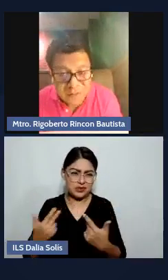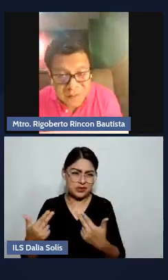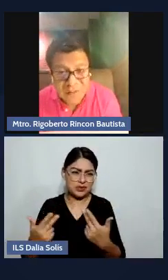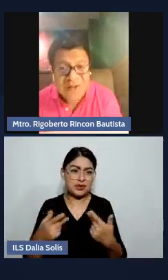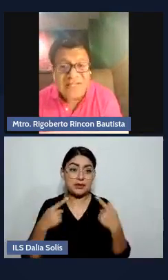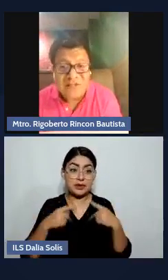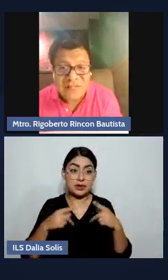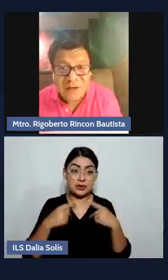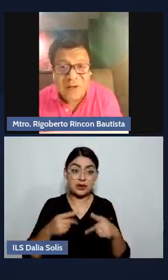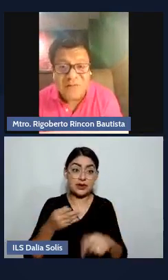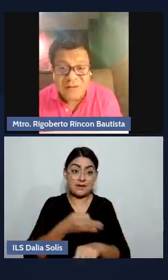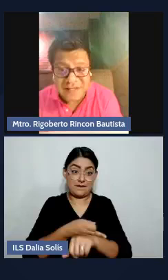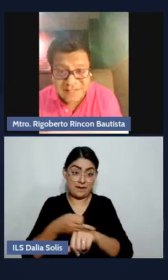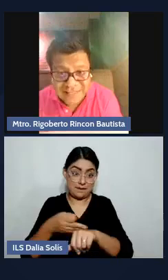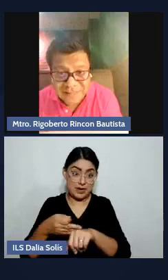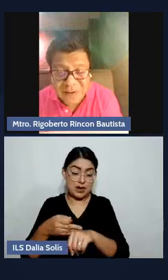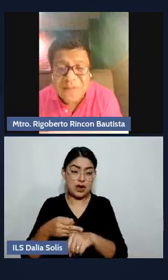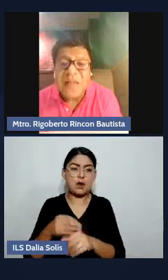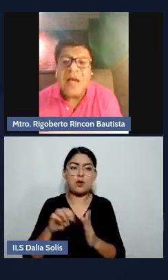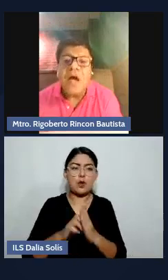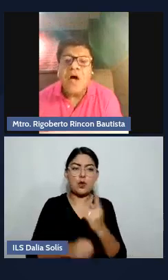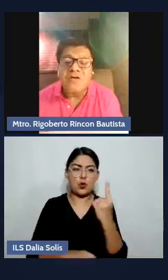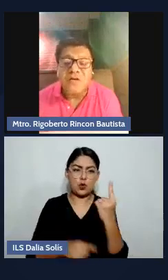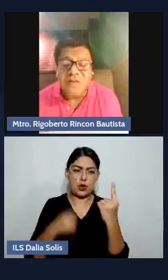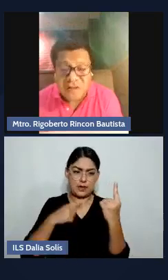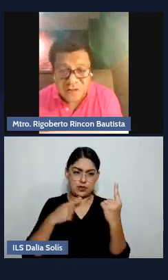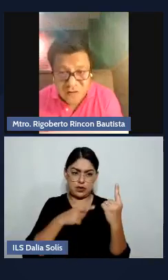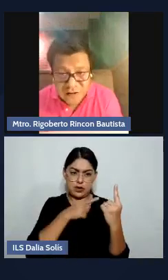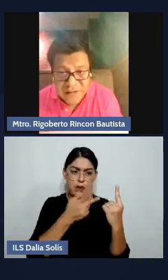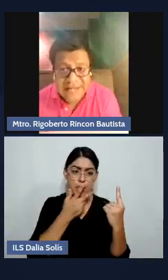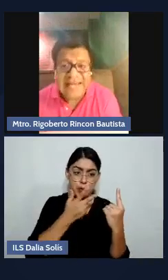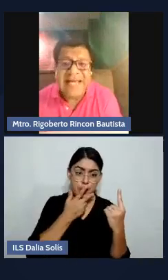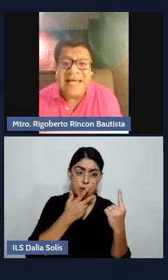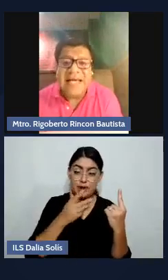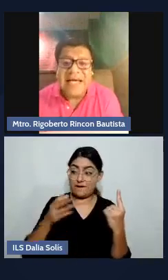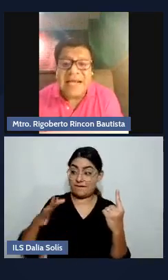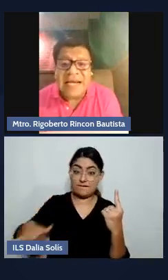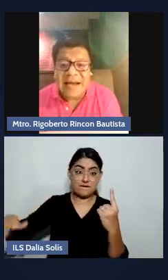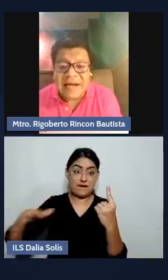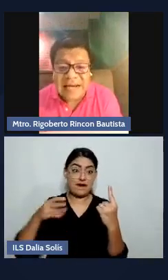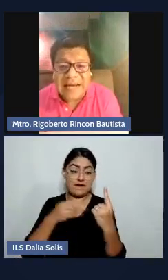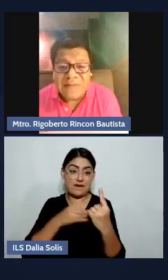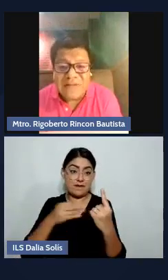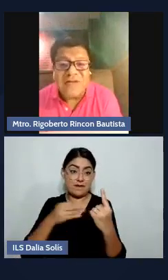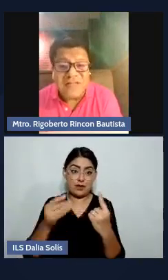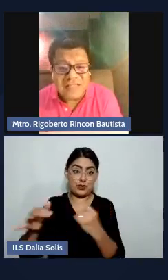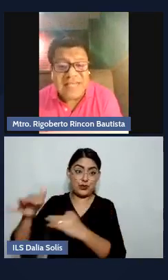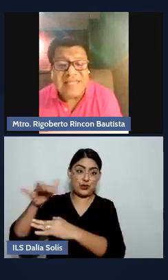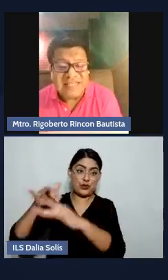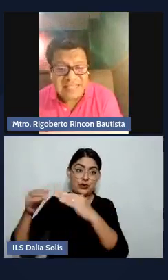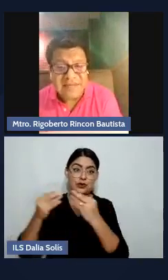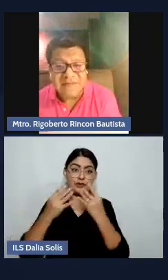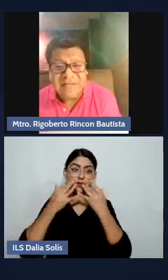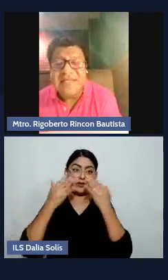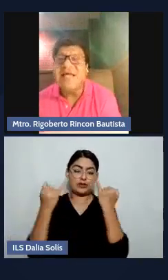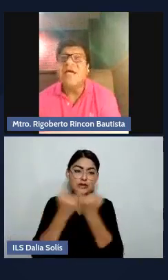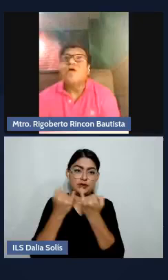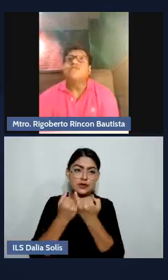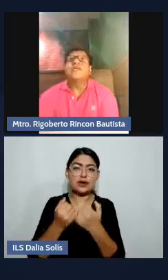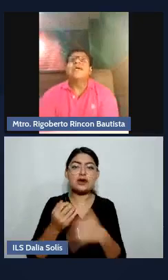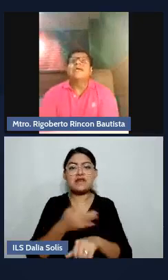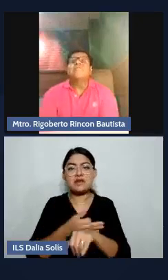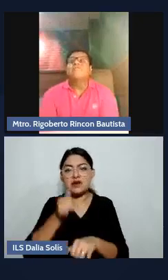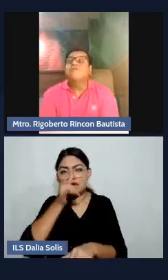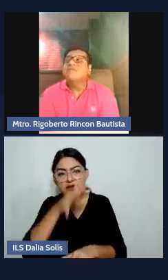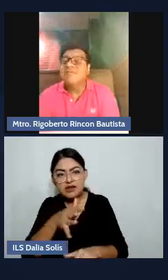es algo importantísimo. Los conflictos con la pareja, reclamos de los integrantes de la familia, o sea, muchas